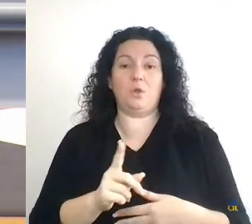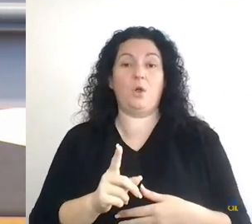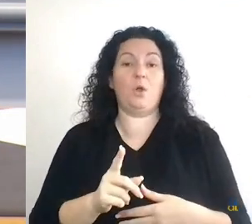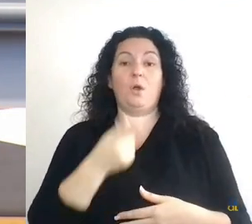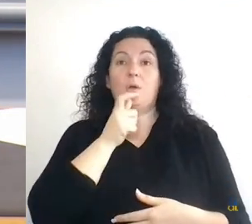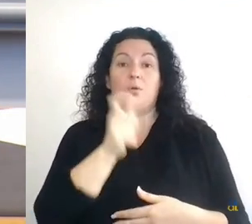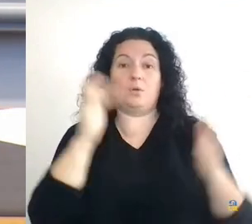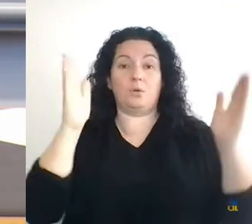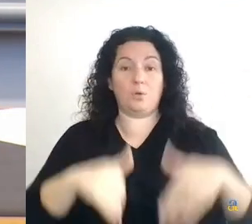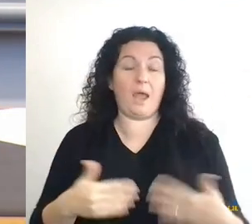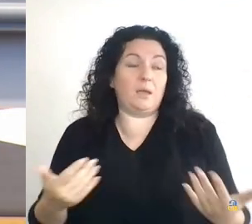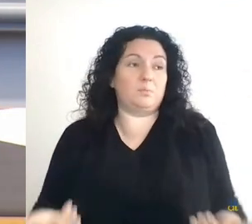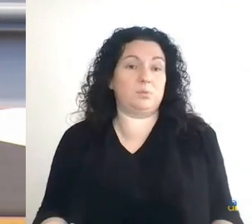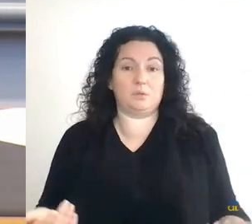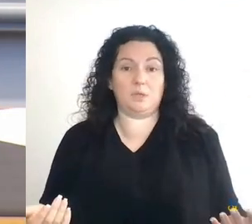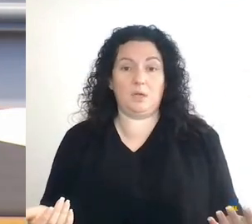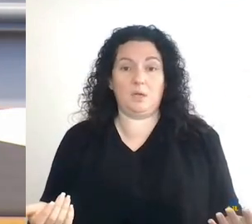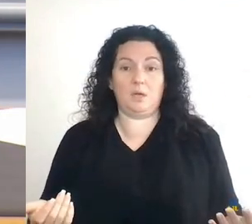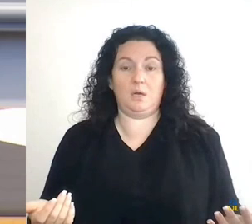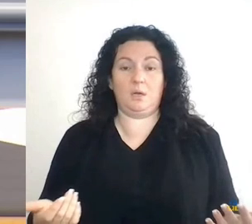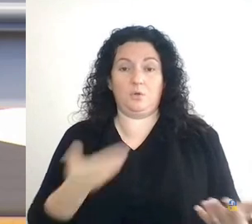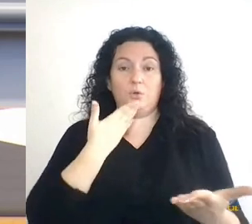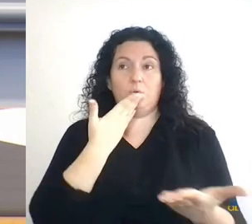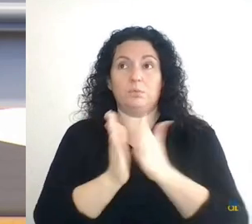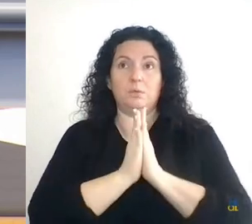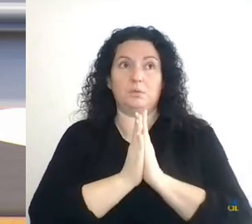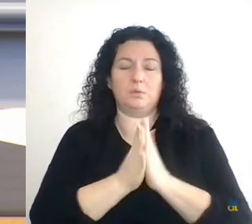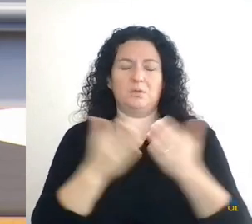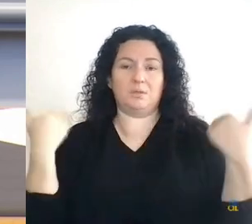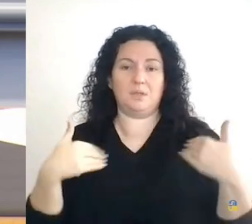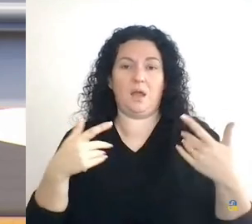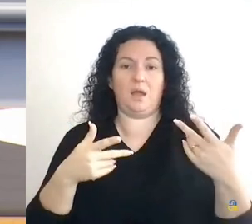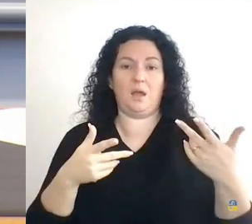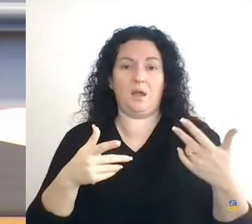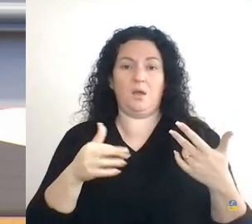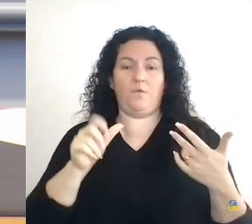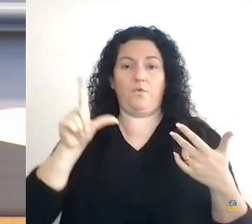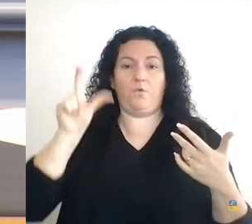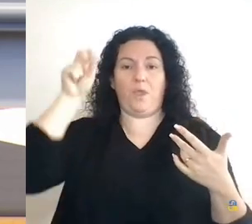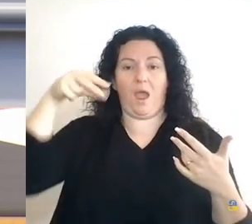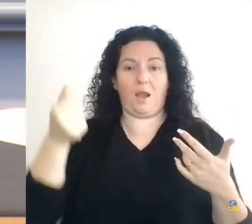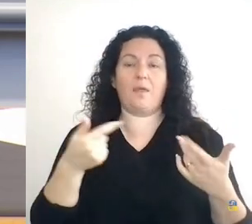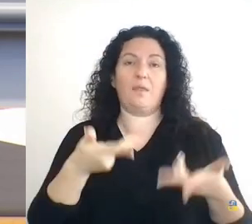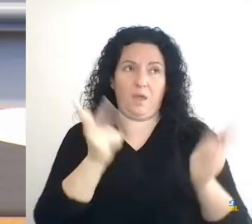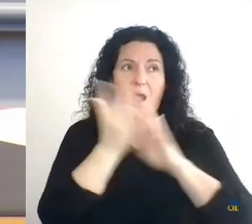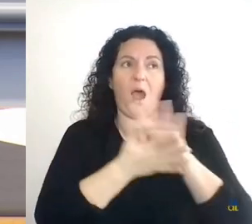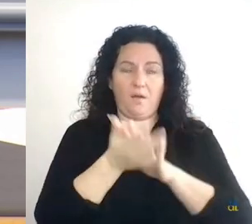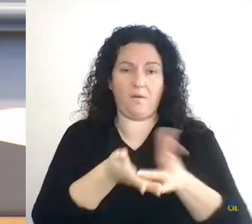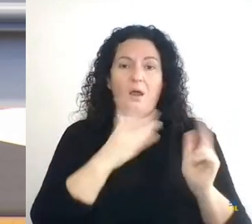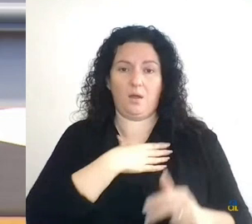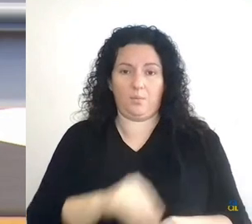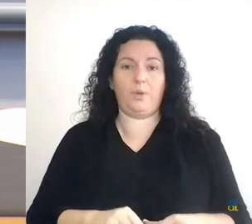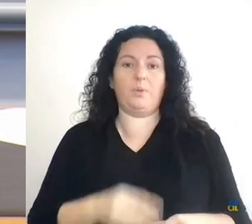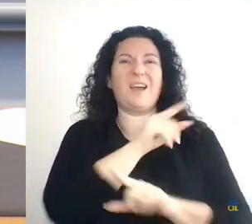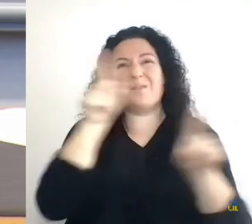tiempo. Les exijo a todos que dejen hablar al señor Fullana. Y le ruego, por favor, señor Fullana, que no hagamos ya más ilusiones